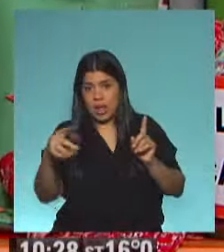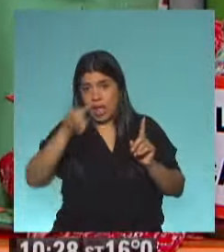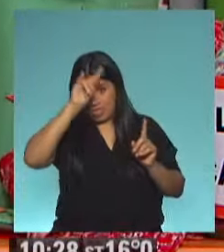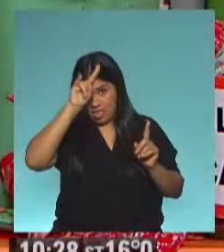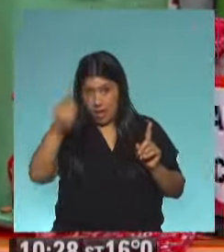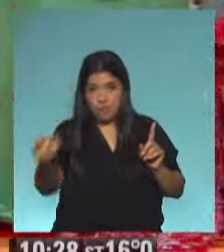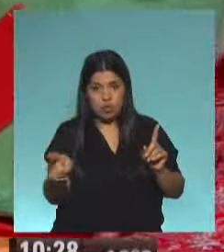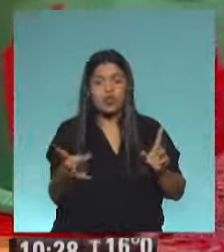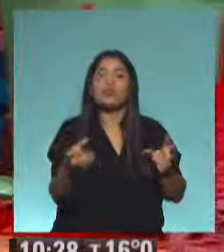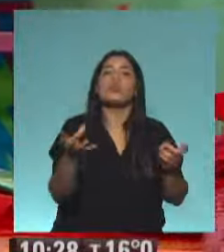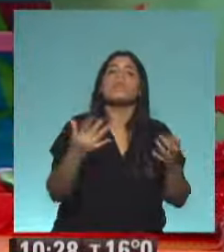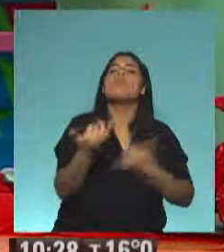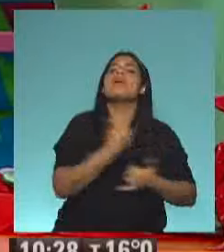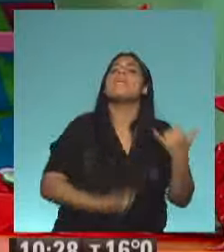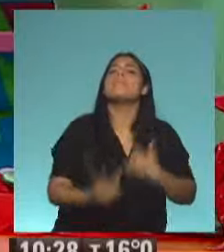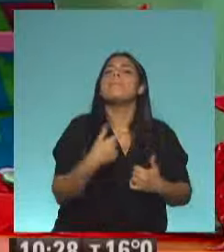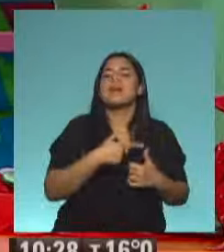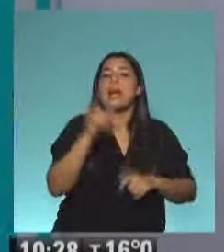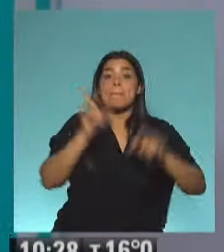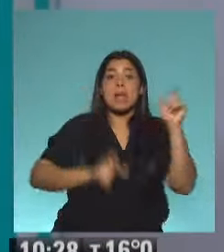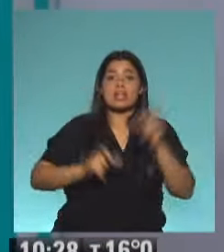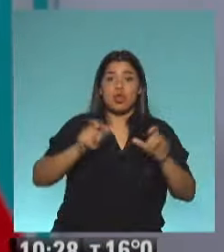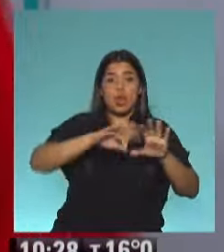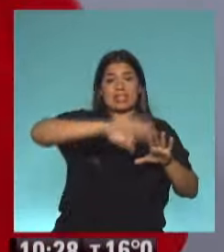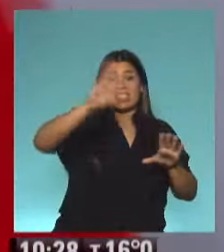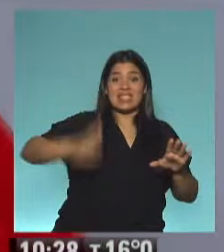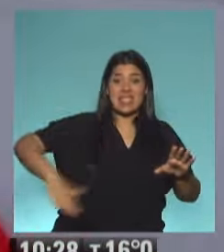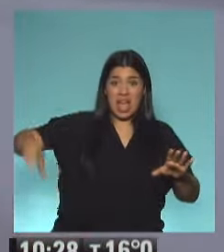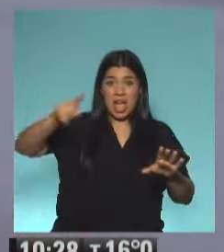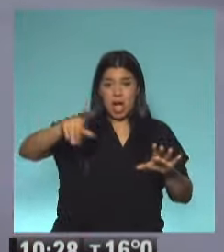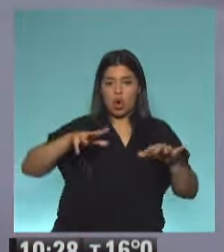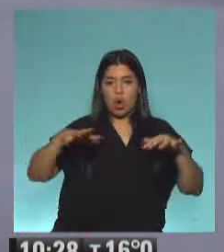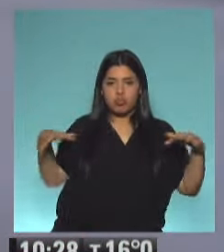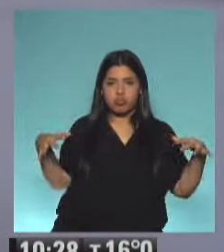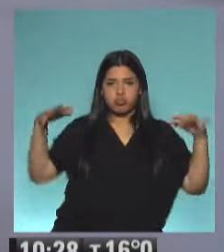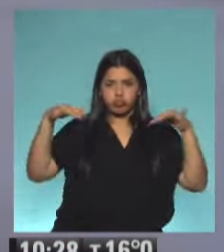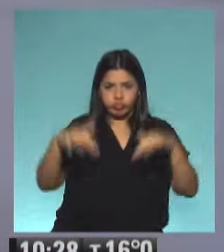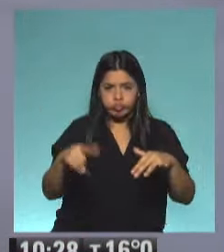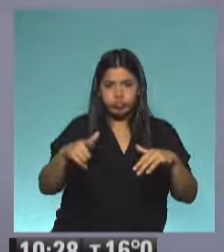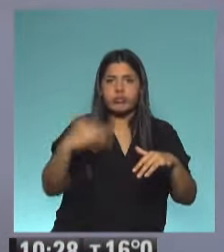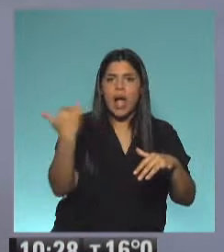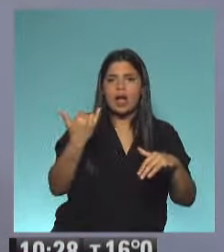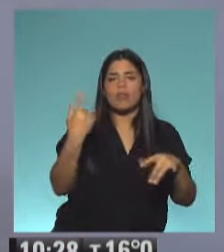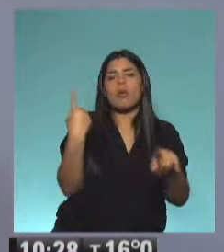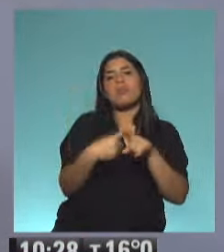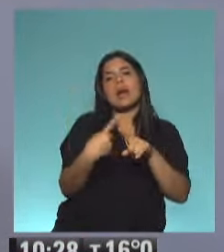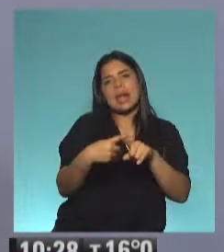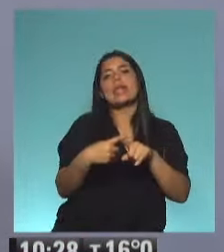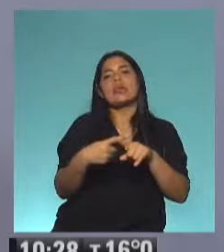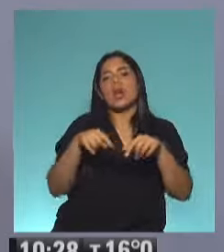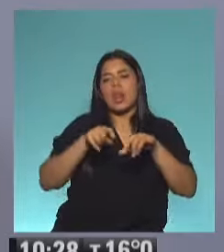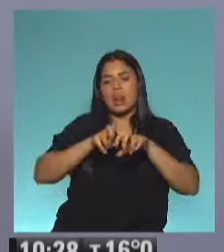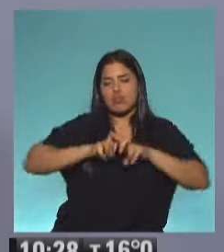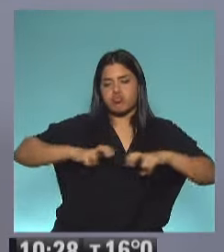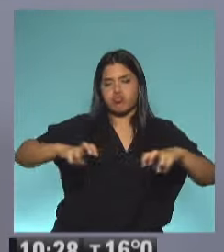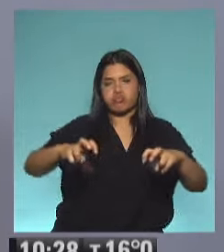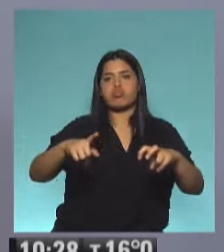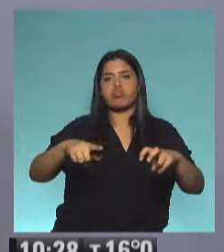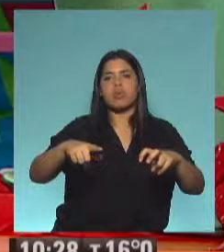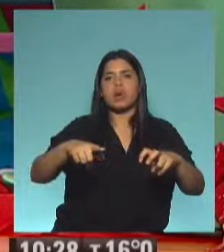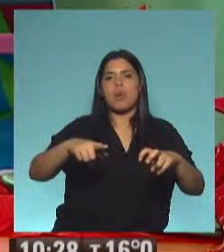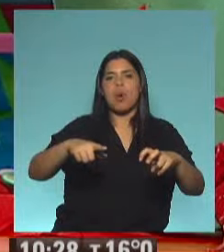que la gente se junta ahí en el cerro, hacen esta ceremonia de darle bebidas y comidas a la Pachamama y después bajan bailando